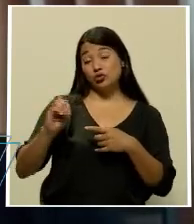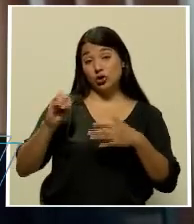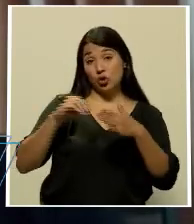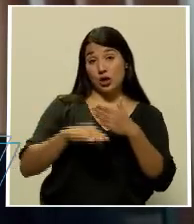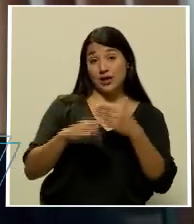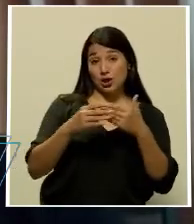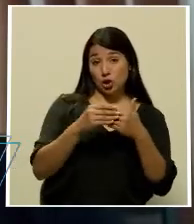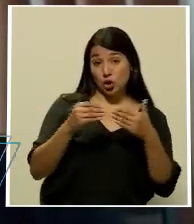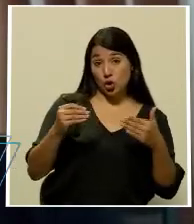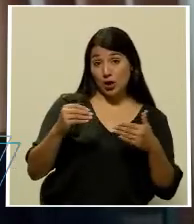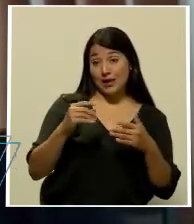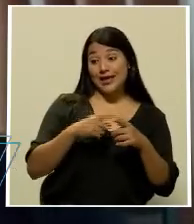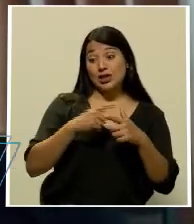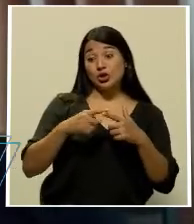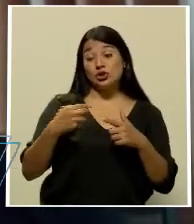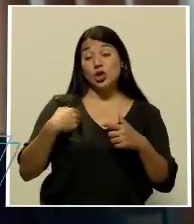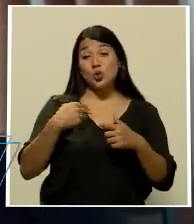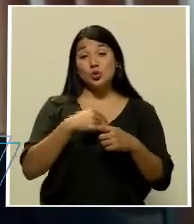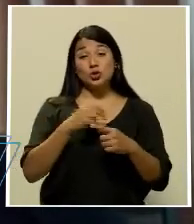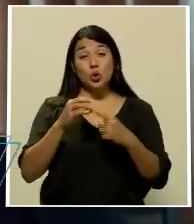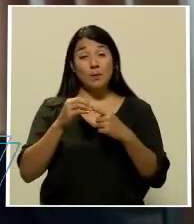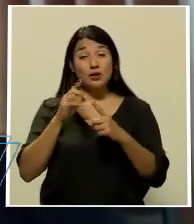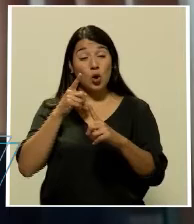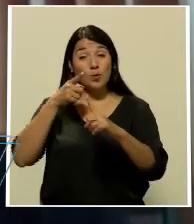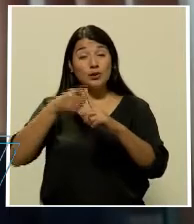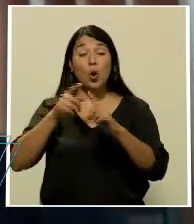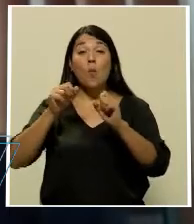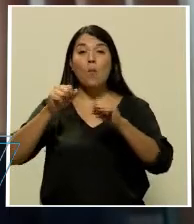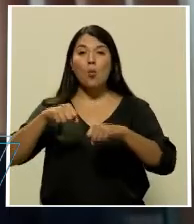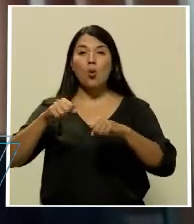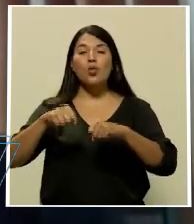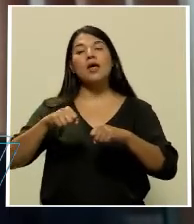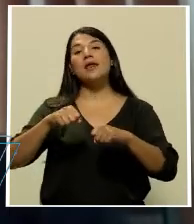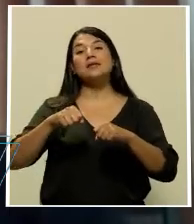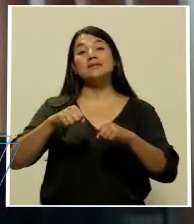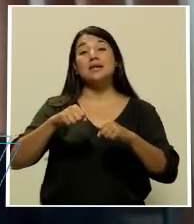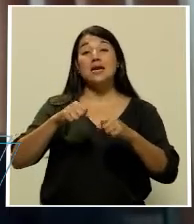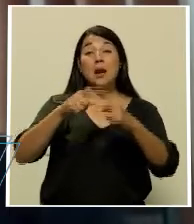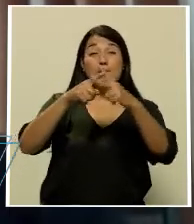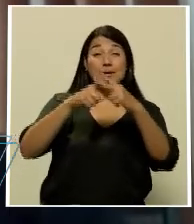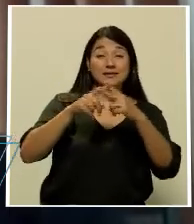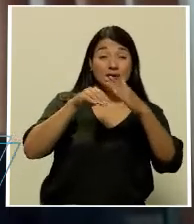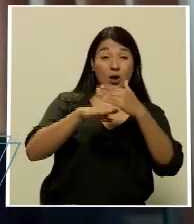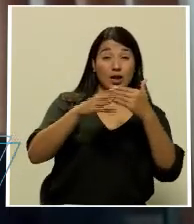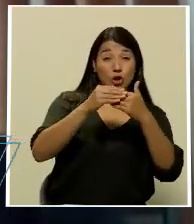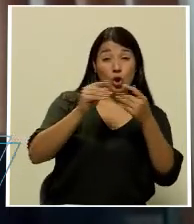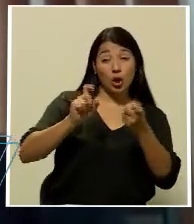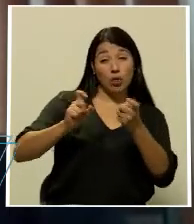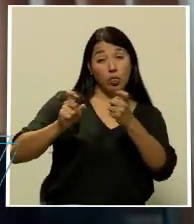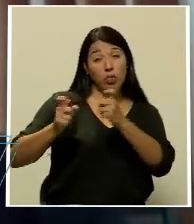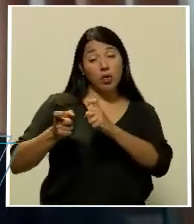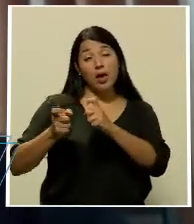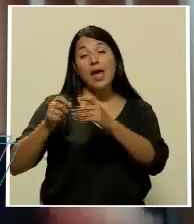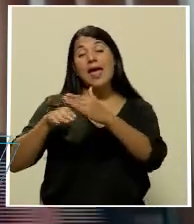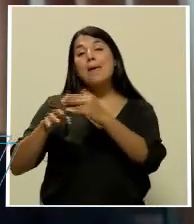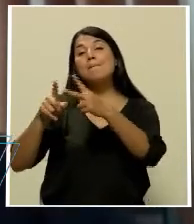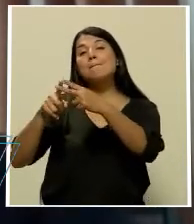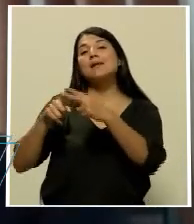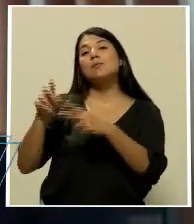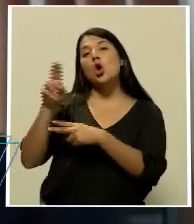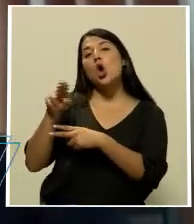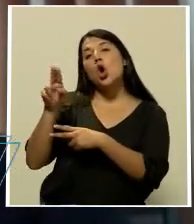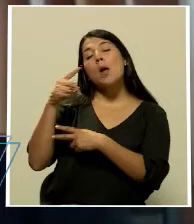y nuestro principal objetivo es bajar el peso de esa deuda en dólares y poco a poco irlo colonizando. ¿Qué